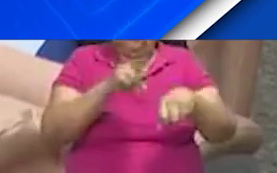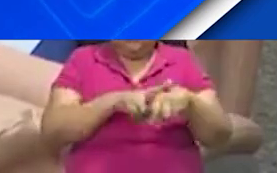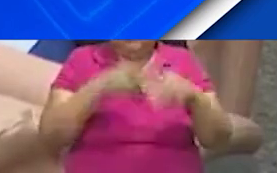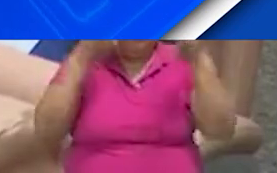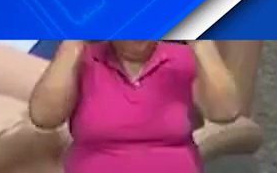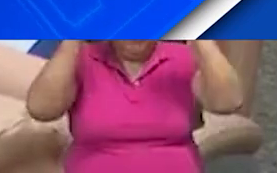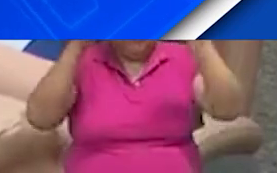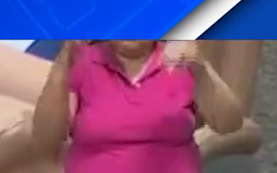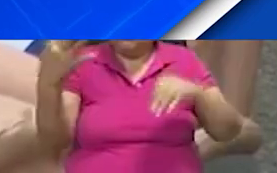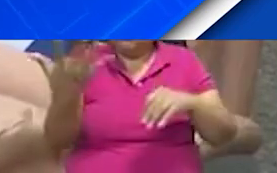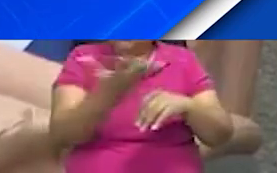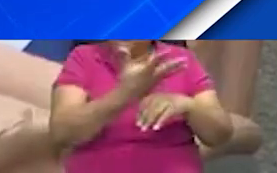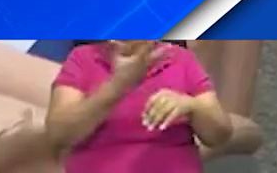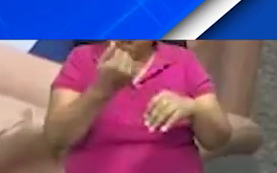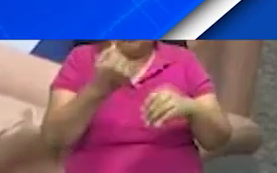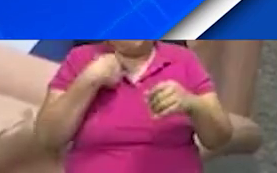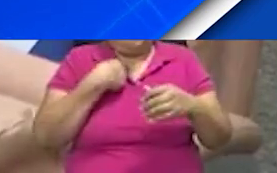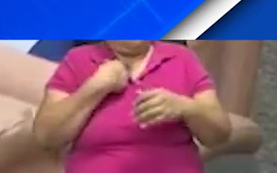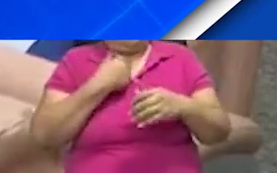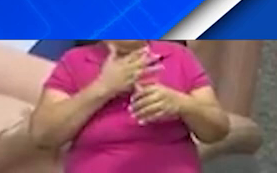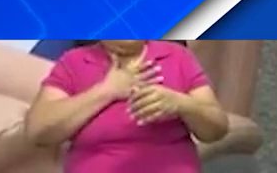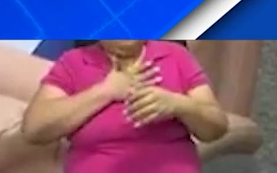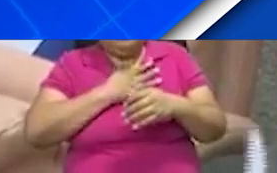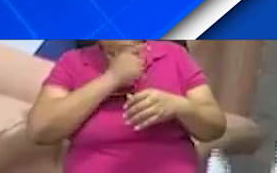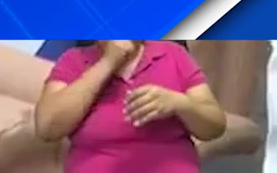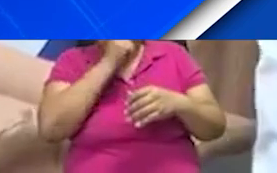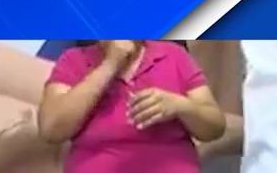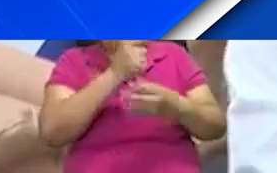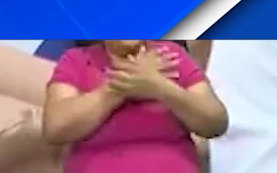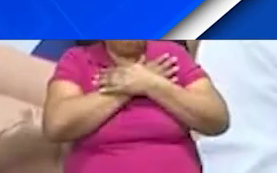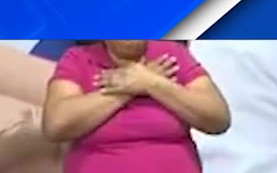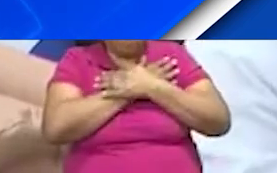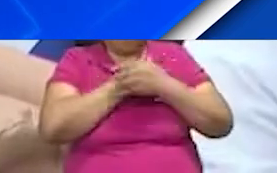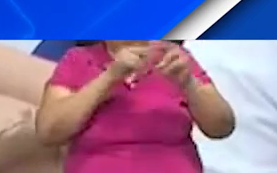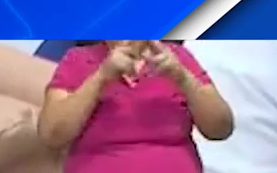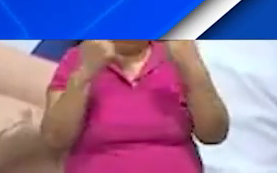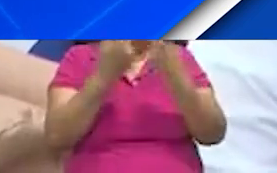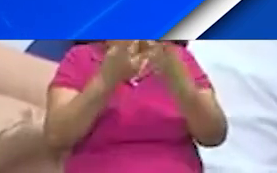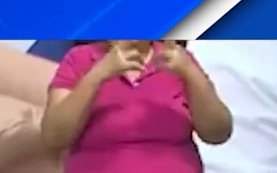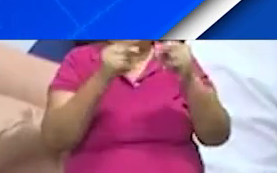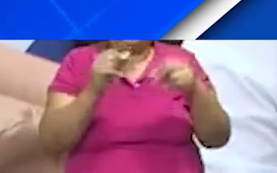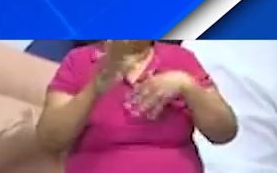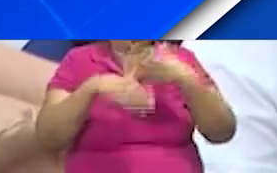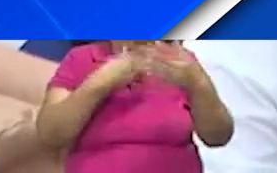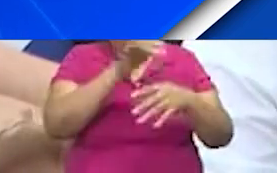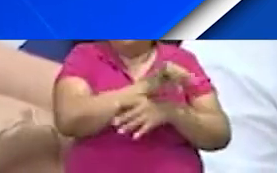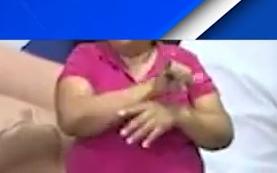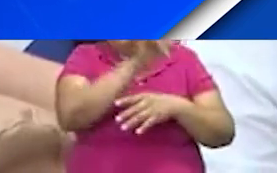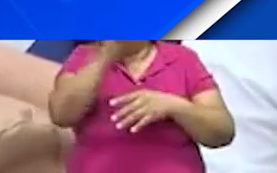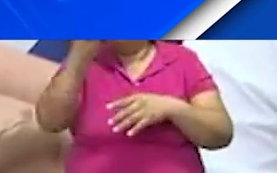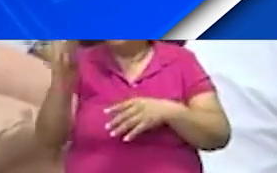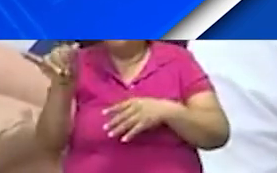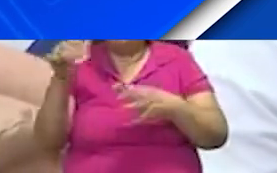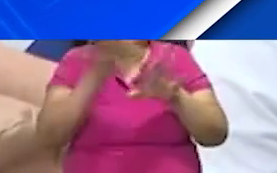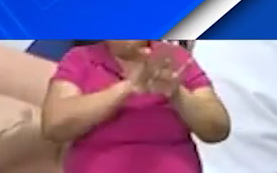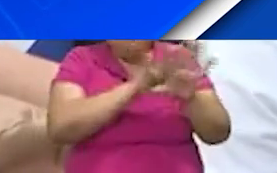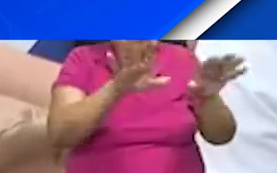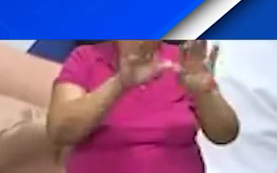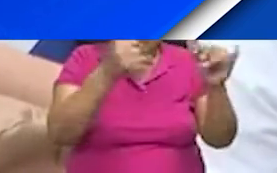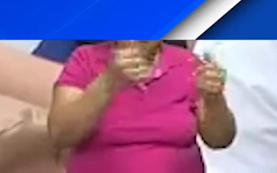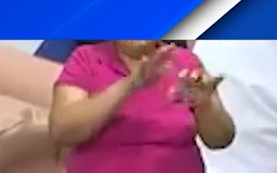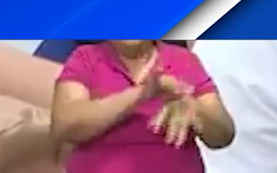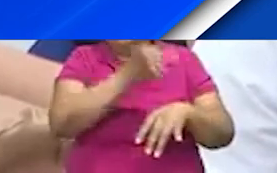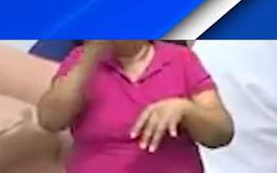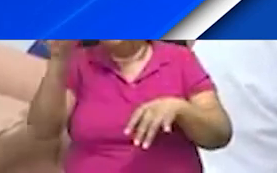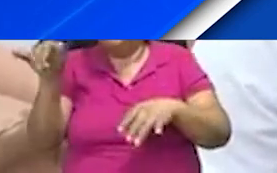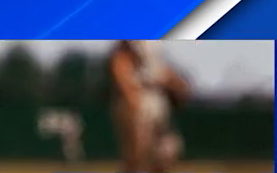nacional. Todo eso hizo que se enamorara del pueblo de Nicaragua. Regresó a su país después del Mundial.